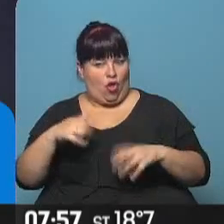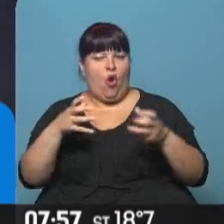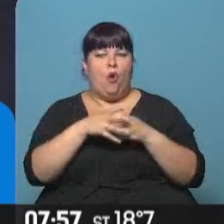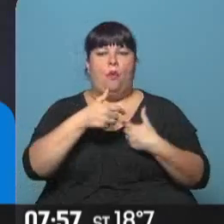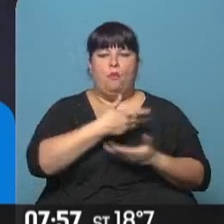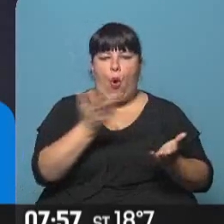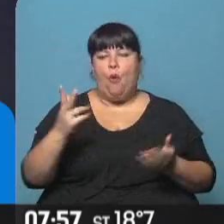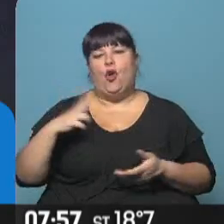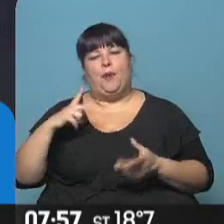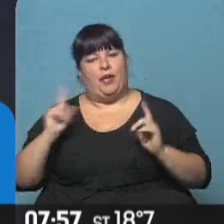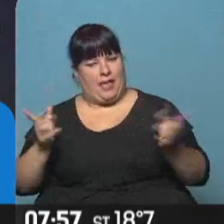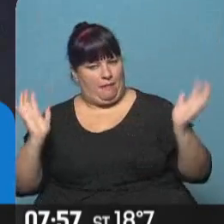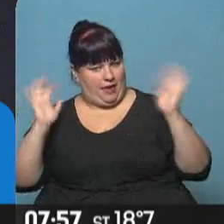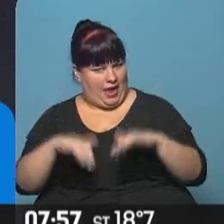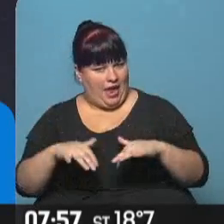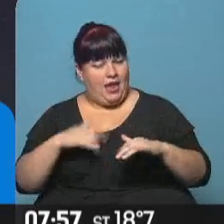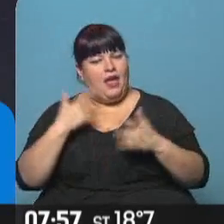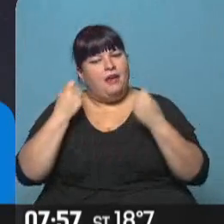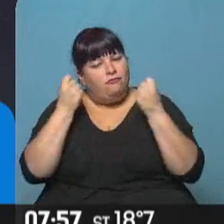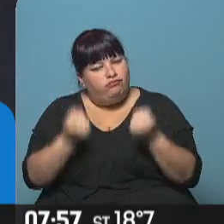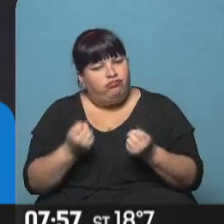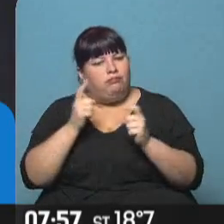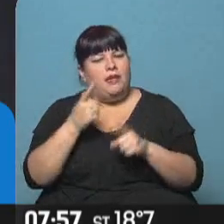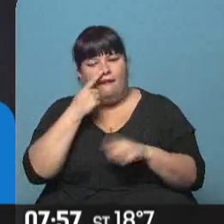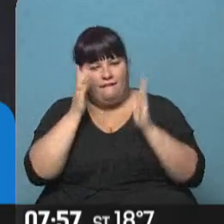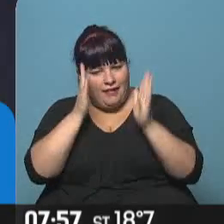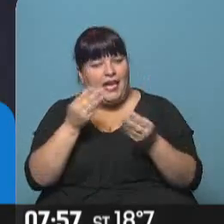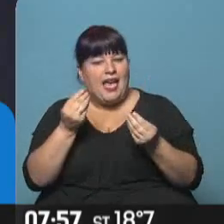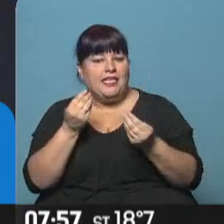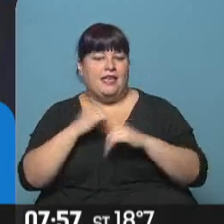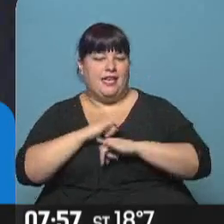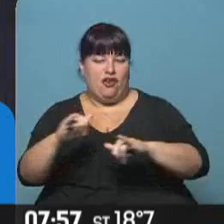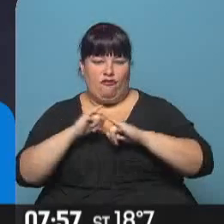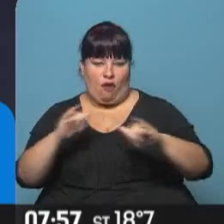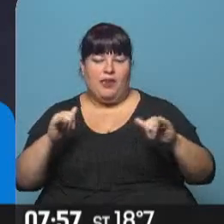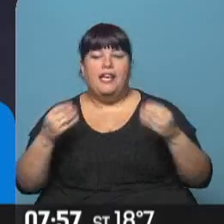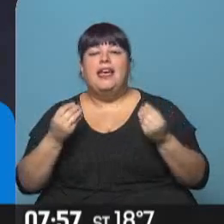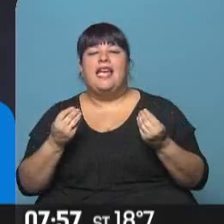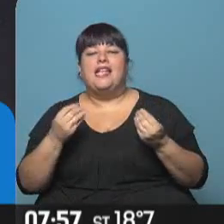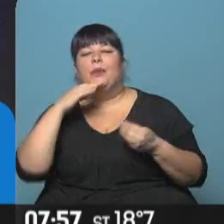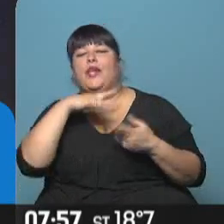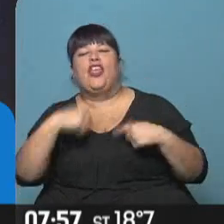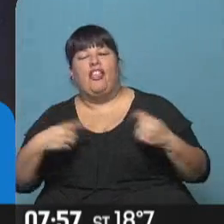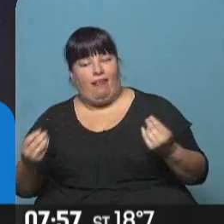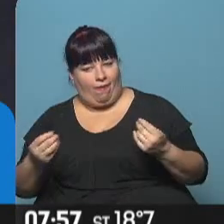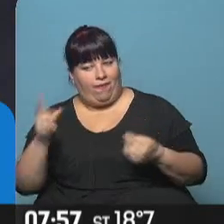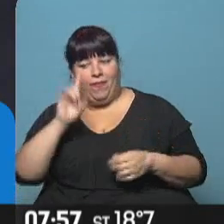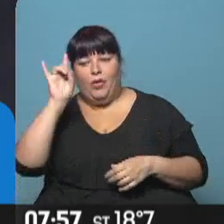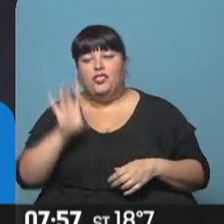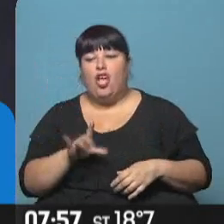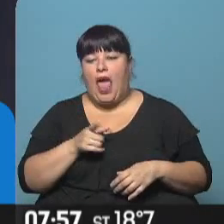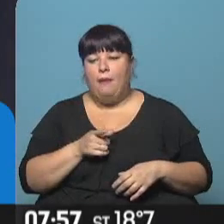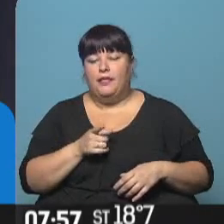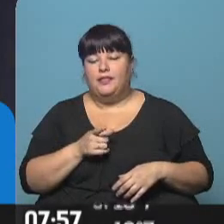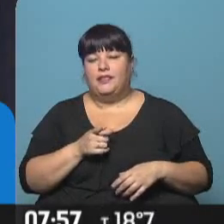sector público como el sector privado, aunando esfuerzos en un mismo interés, que es poder difundir qué es lo que está atrás del vino. Que no solamente